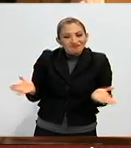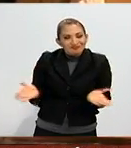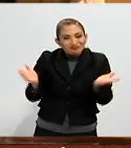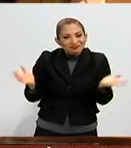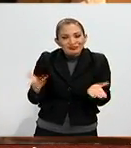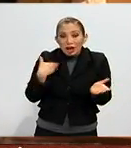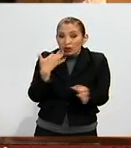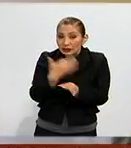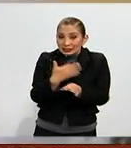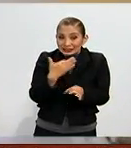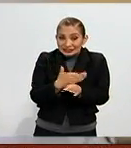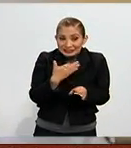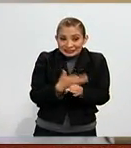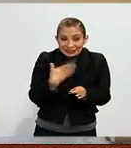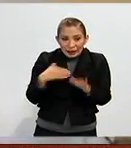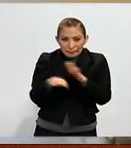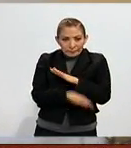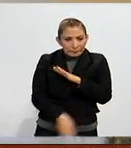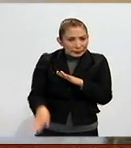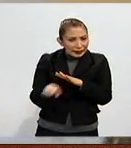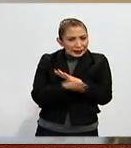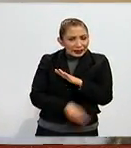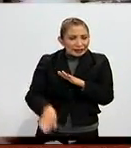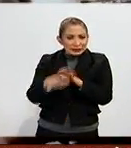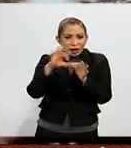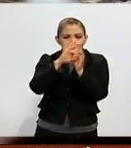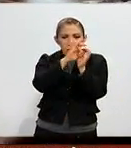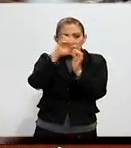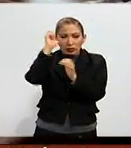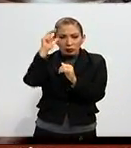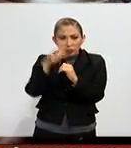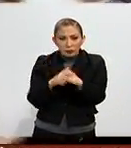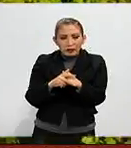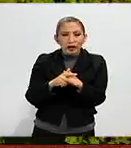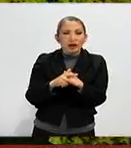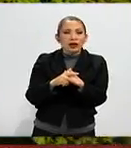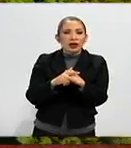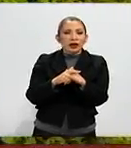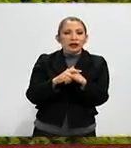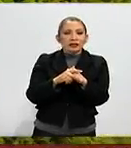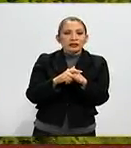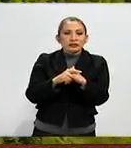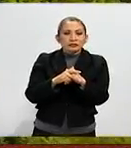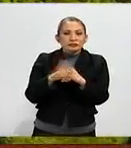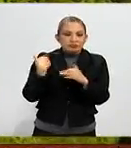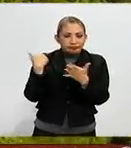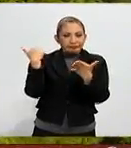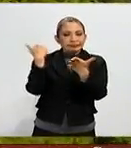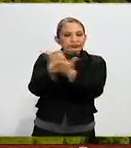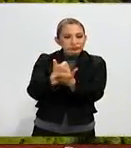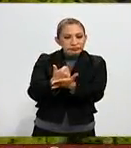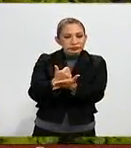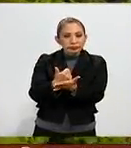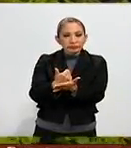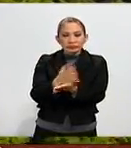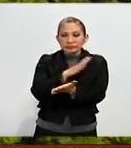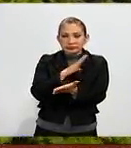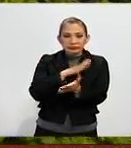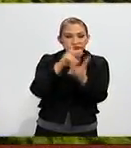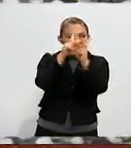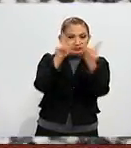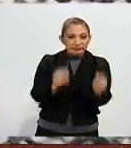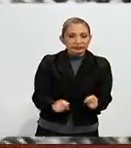han sido hasta ahora las bases de la Unión Europea, que ha contribuido a que haya habido